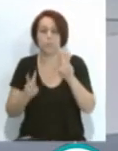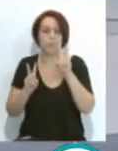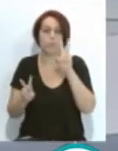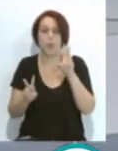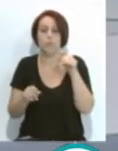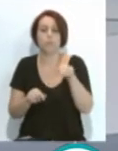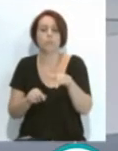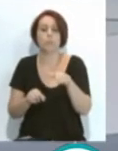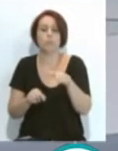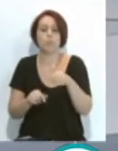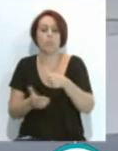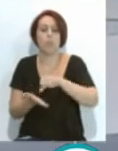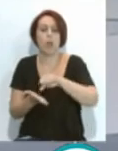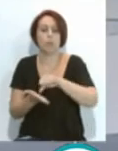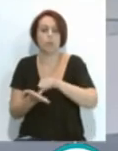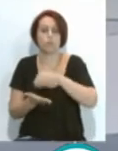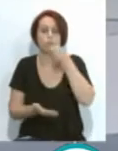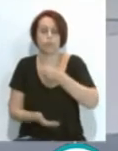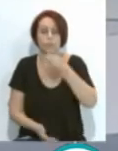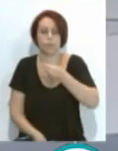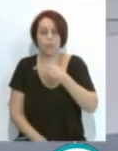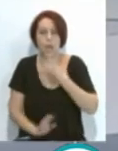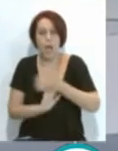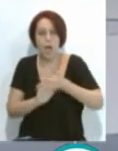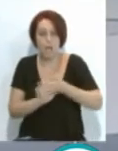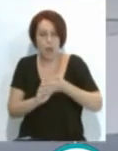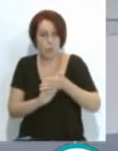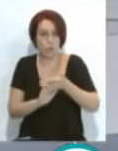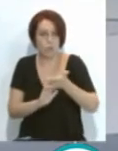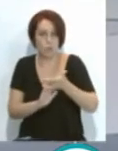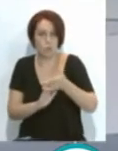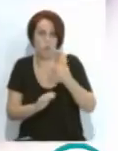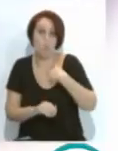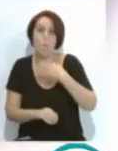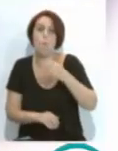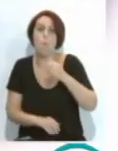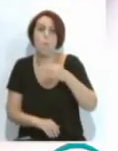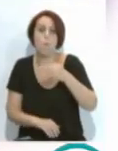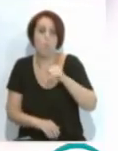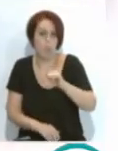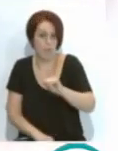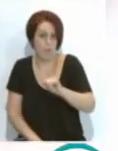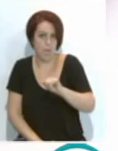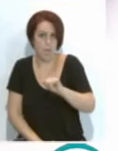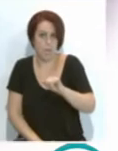un muy, muy buen centrocampista. Y hablamos de, bueno, en este caso de Bobby